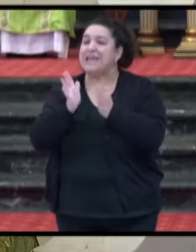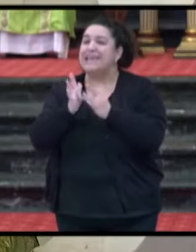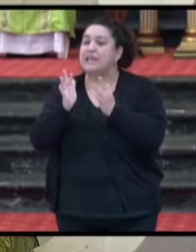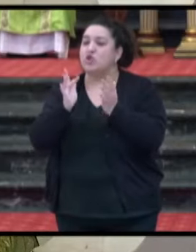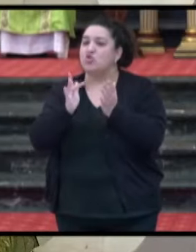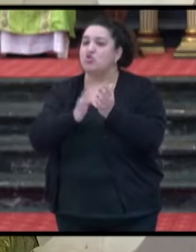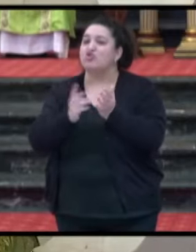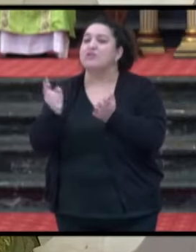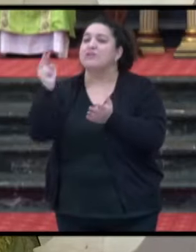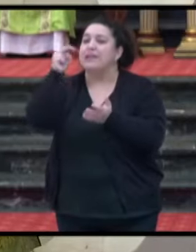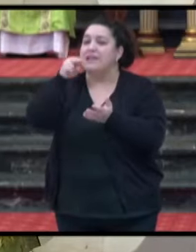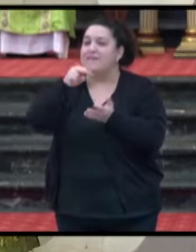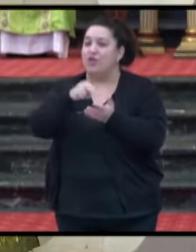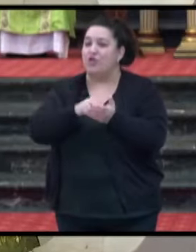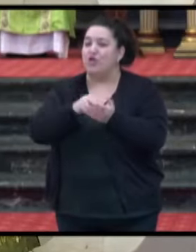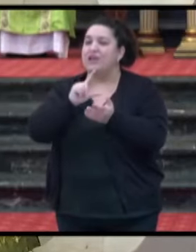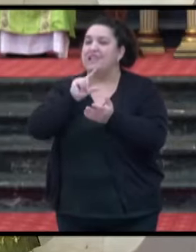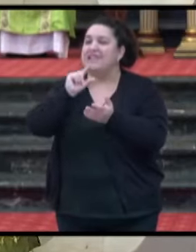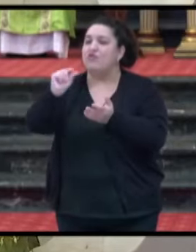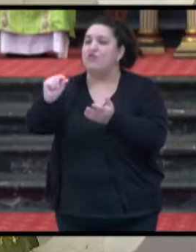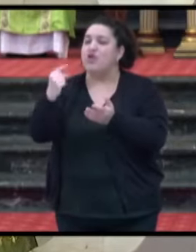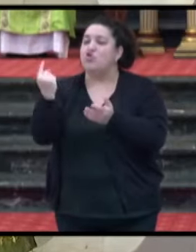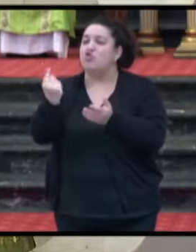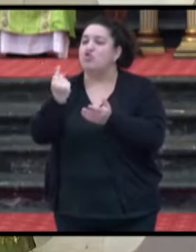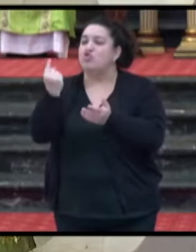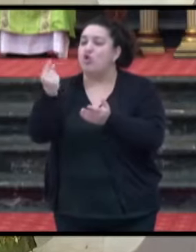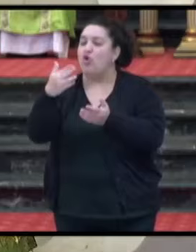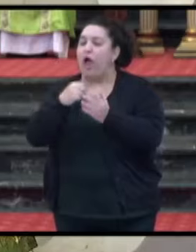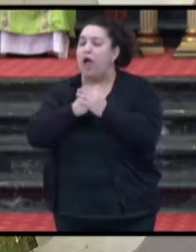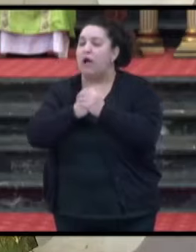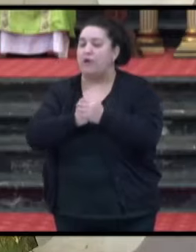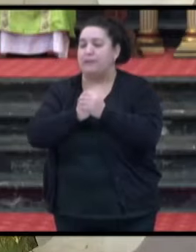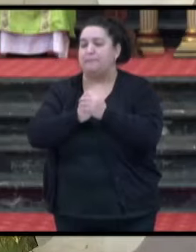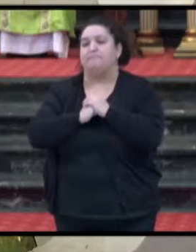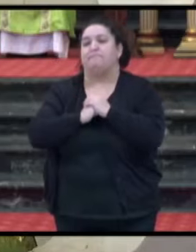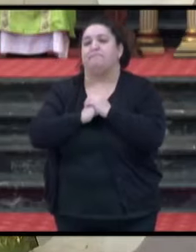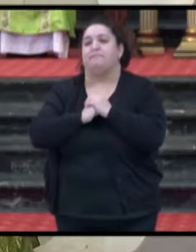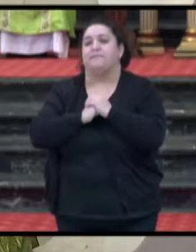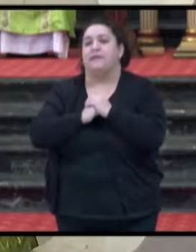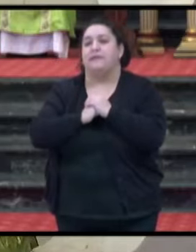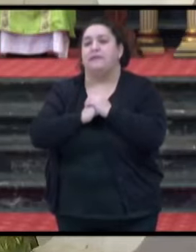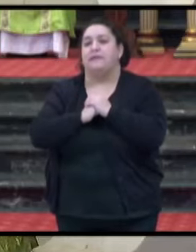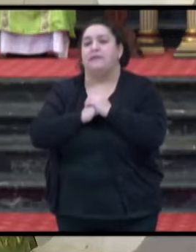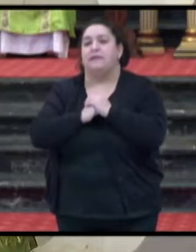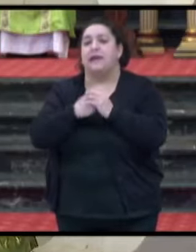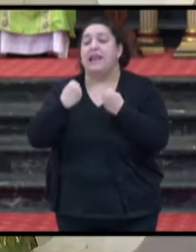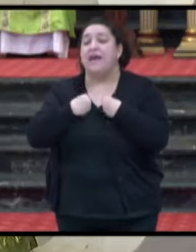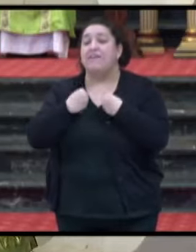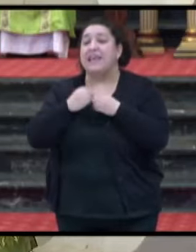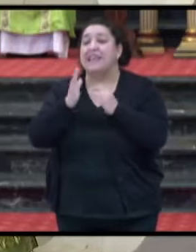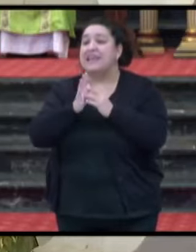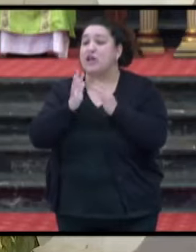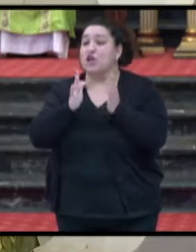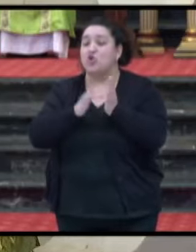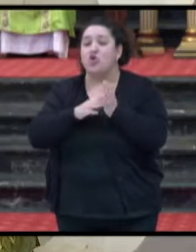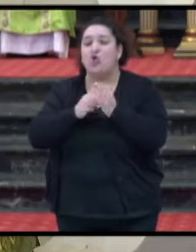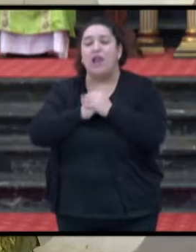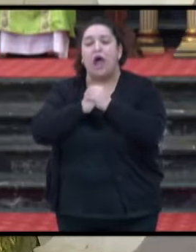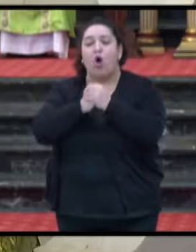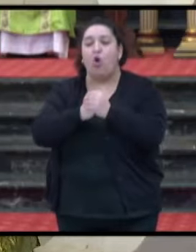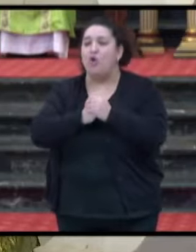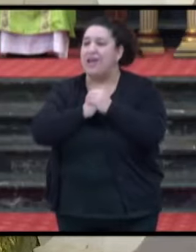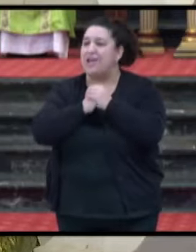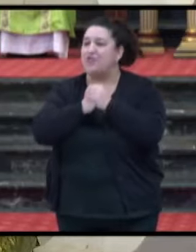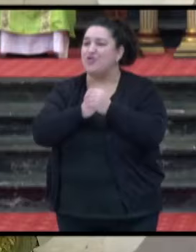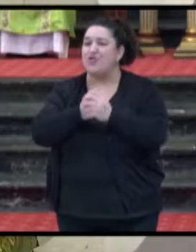levantó y se fue a solas a orar en la vida de Jesús la oración ocupa